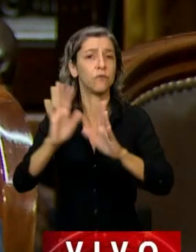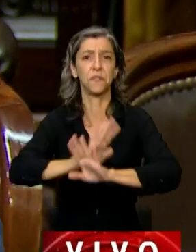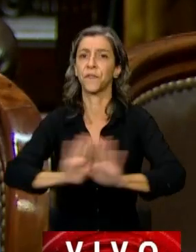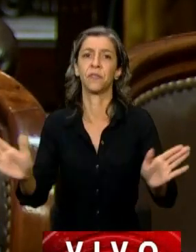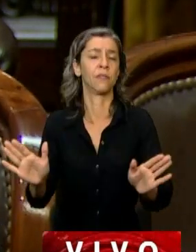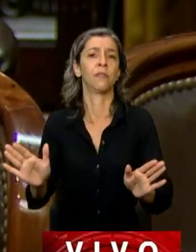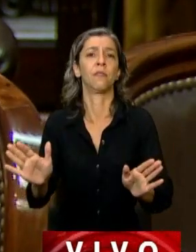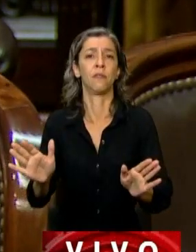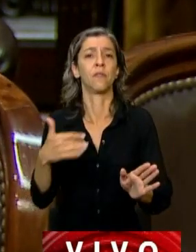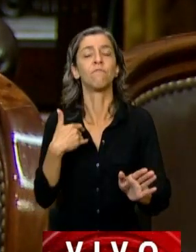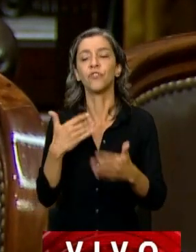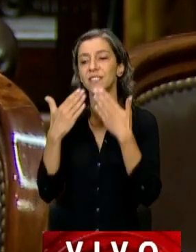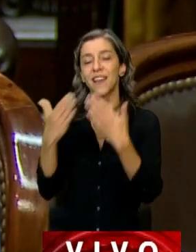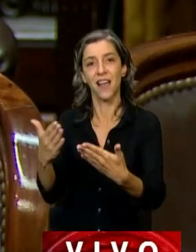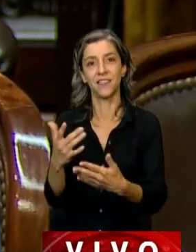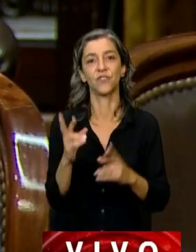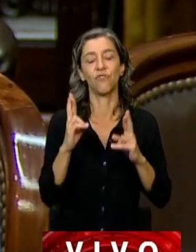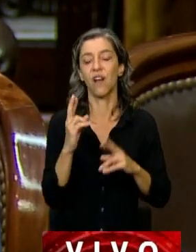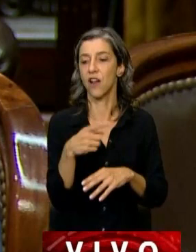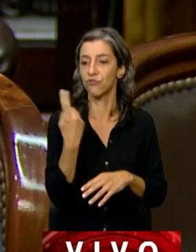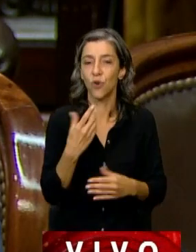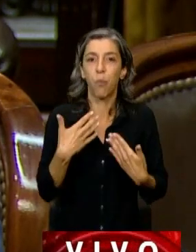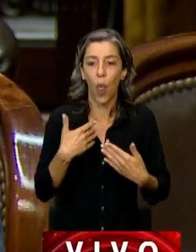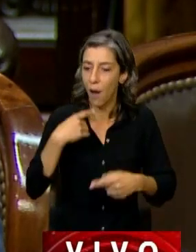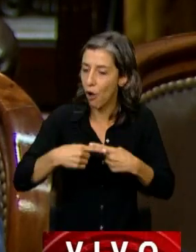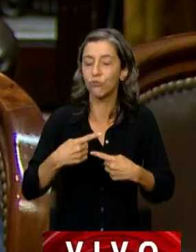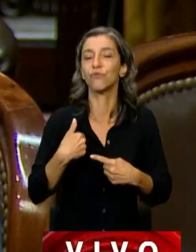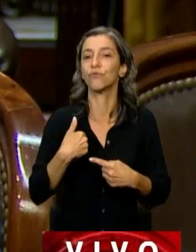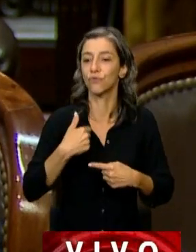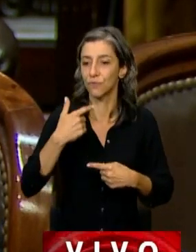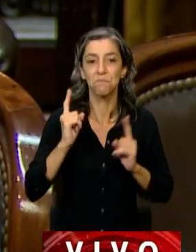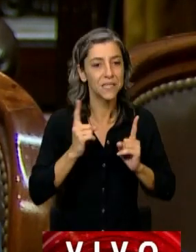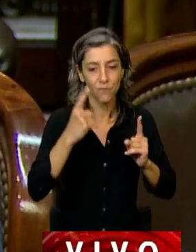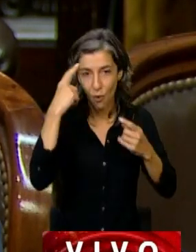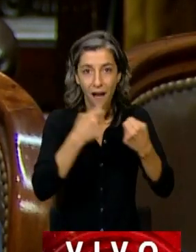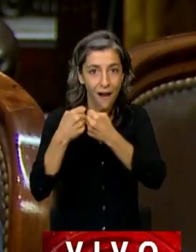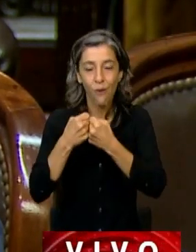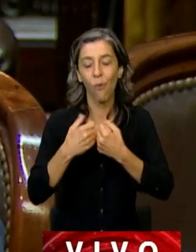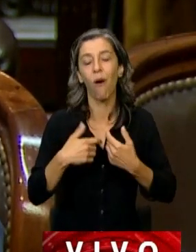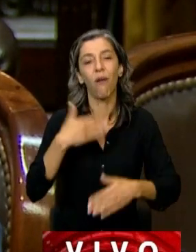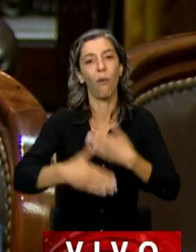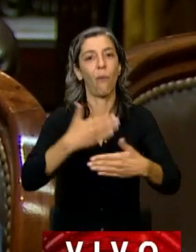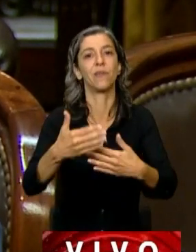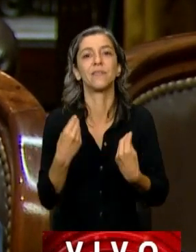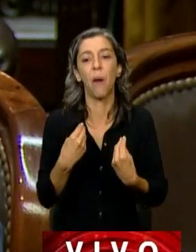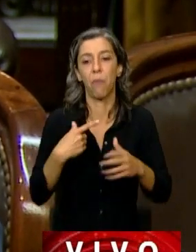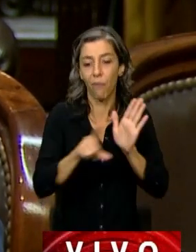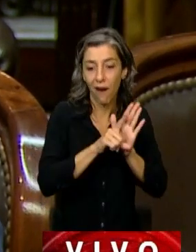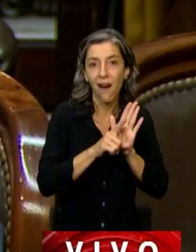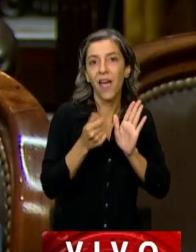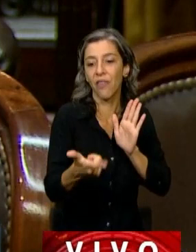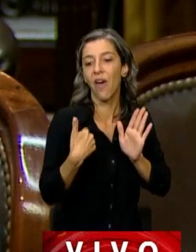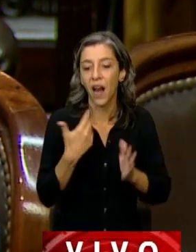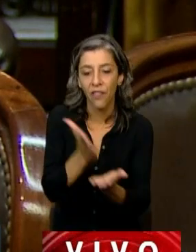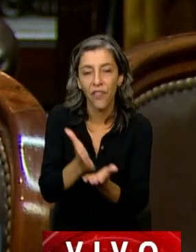y esperemos que hoy podamos avanzar también con esos consensos en una ley que ayude a que ningún niño tenga que sufrir y que